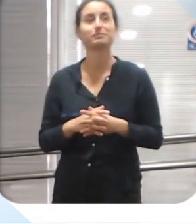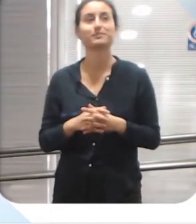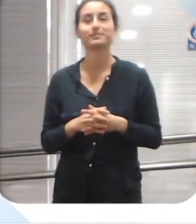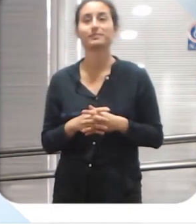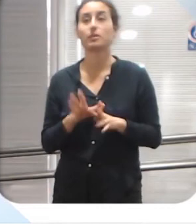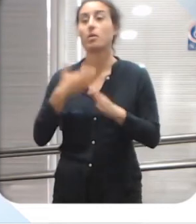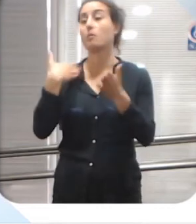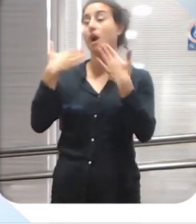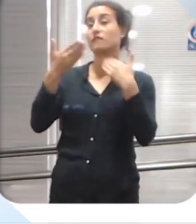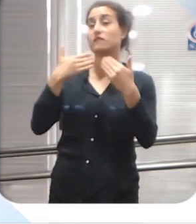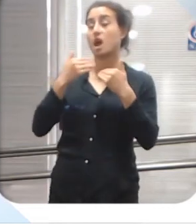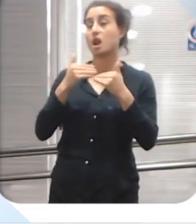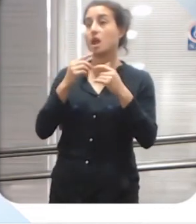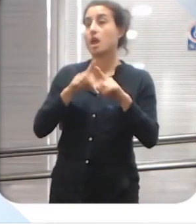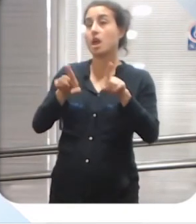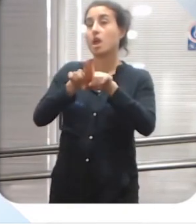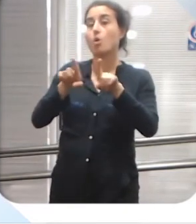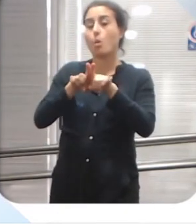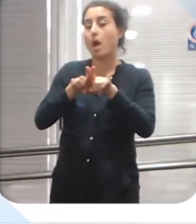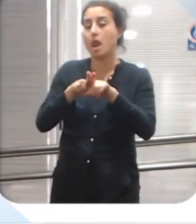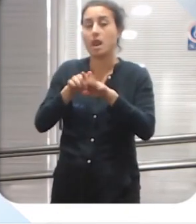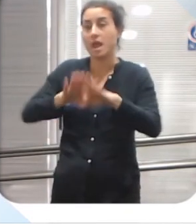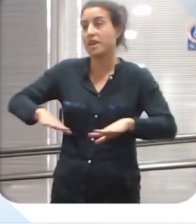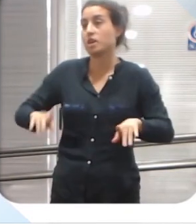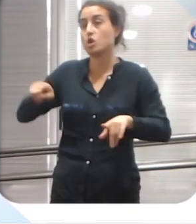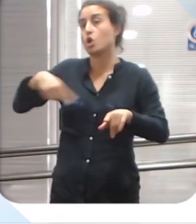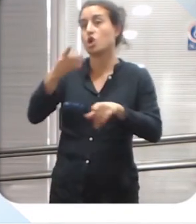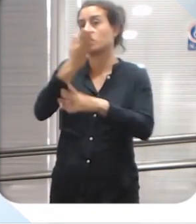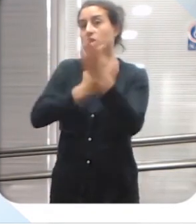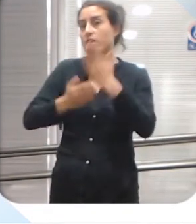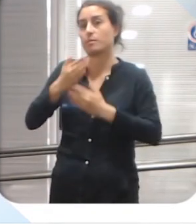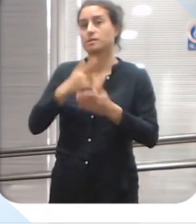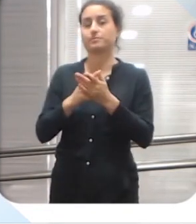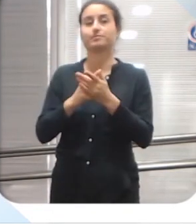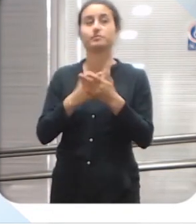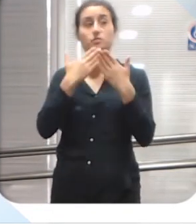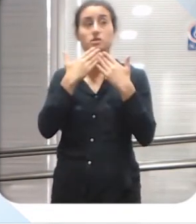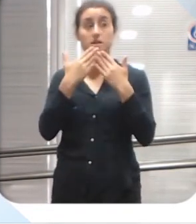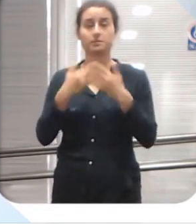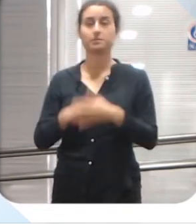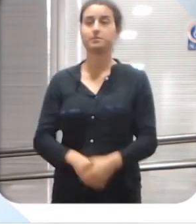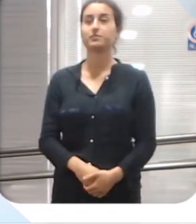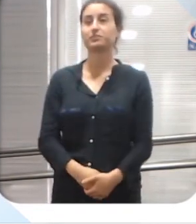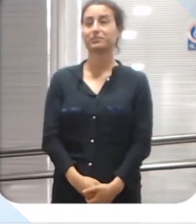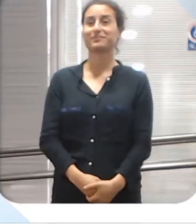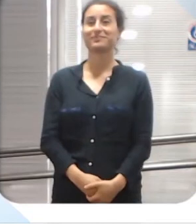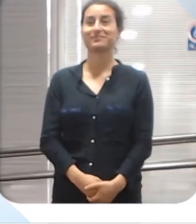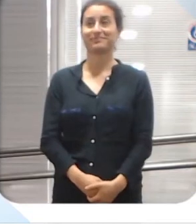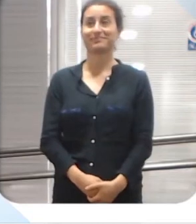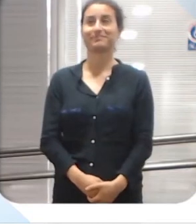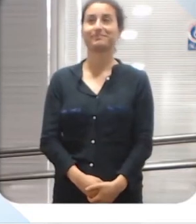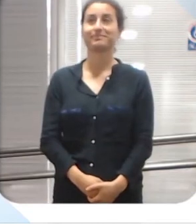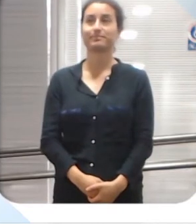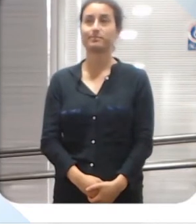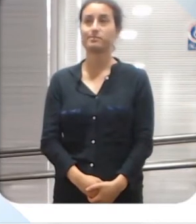hablar al igual que con chicos de otras discapacidades. Muchísimas gracias. No, gracias a ti.